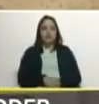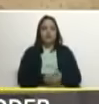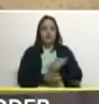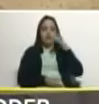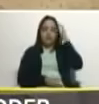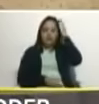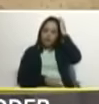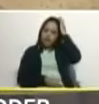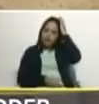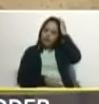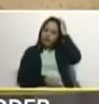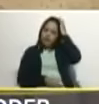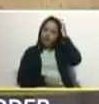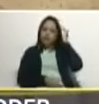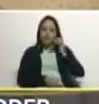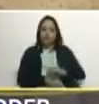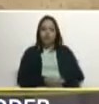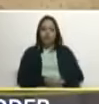fracasada, pero